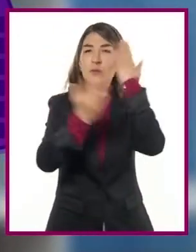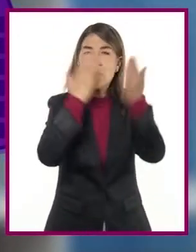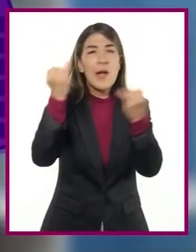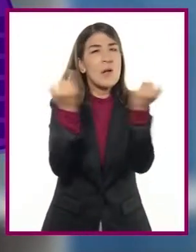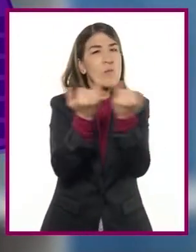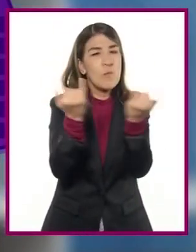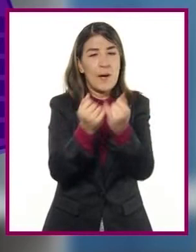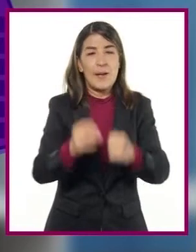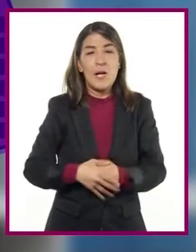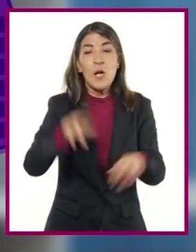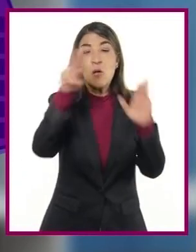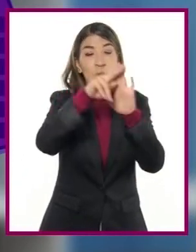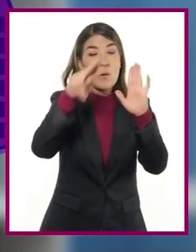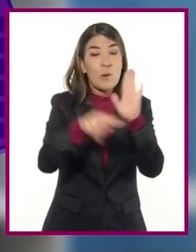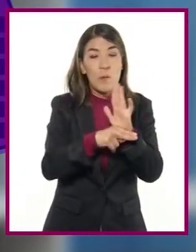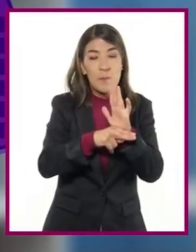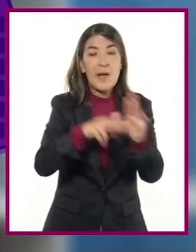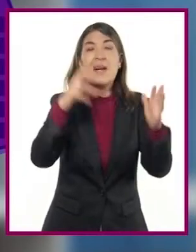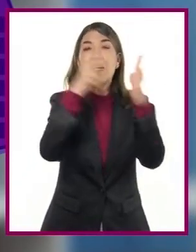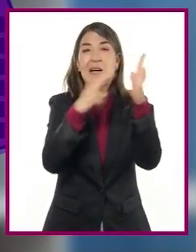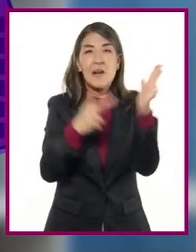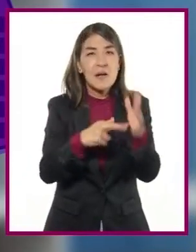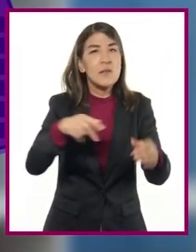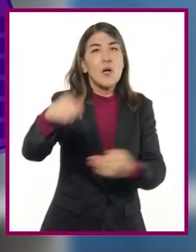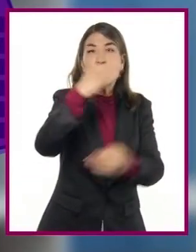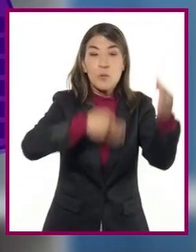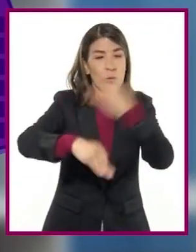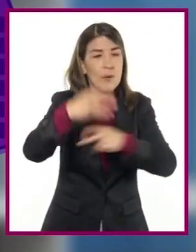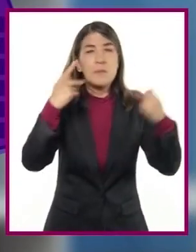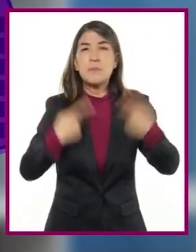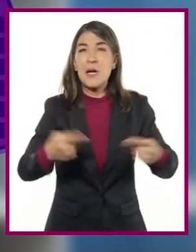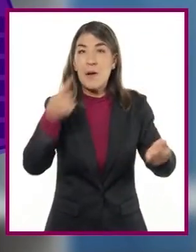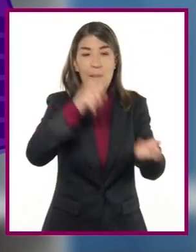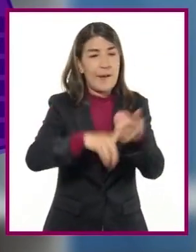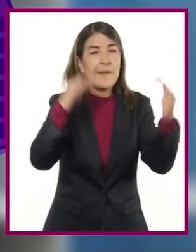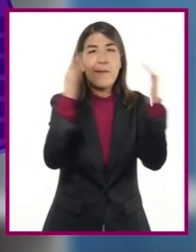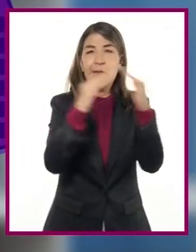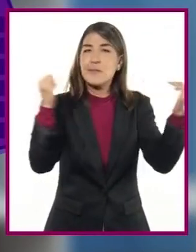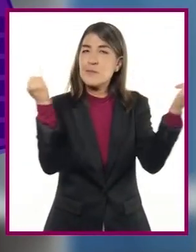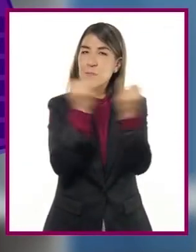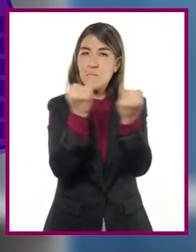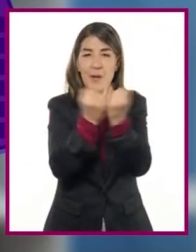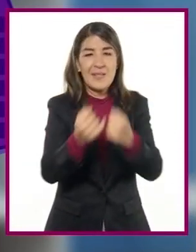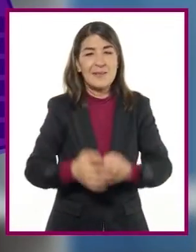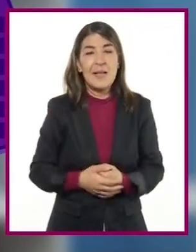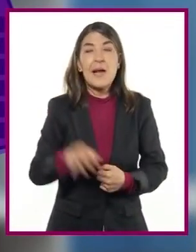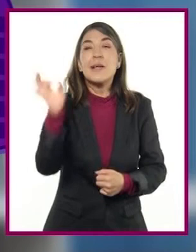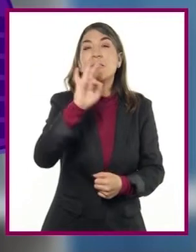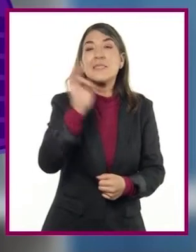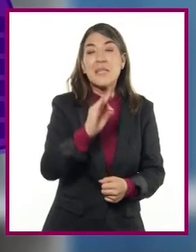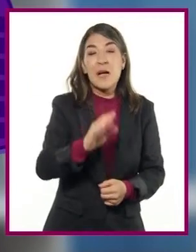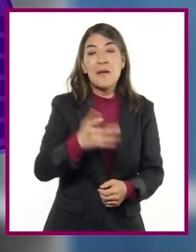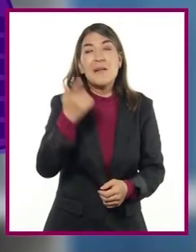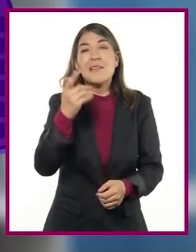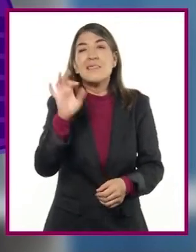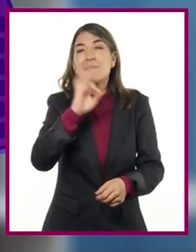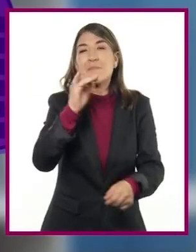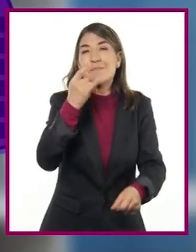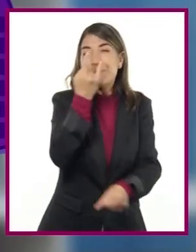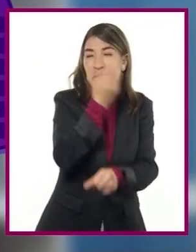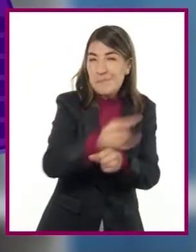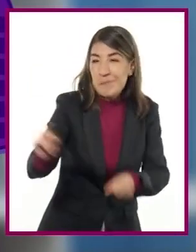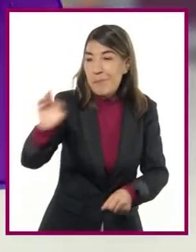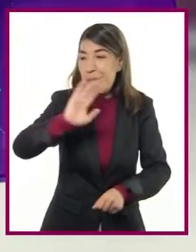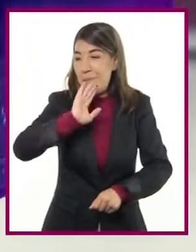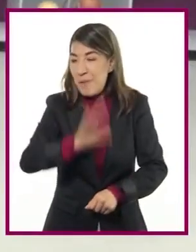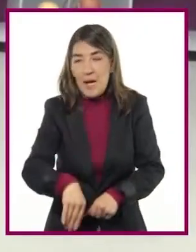por igual a las y los integrantes de la casa. En caso de incumplir o fallar en algo, otorgar la misma sanción.